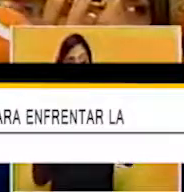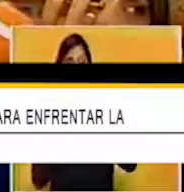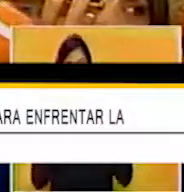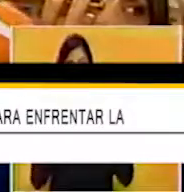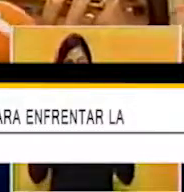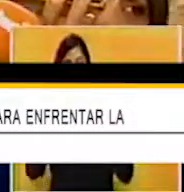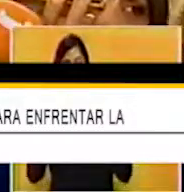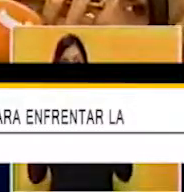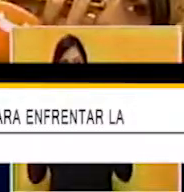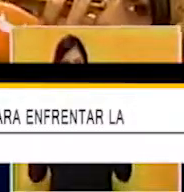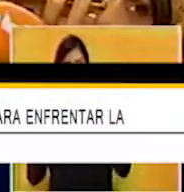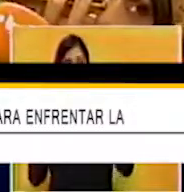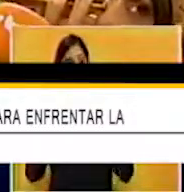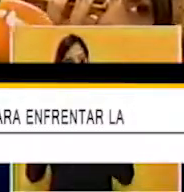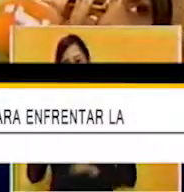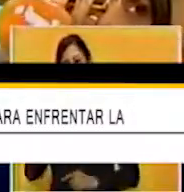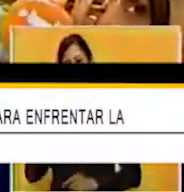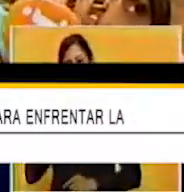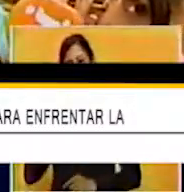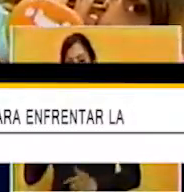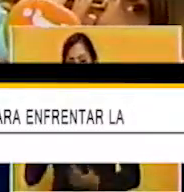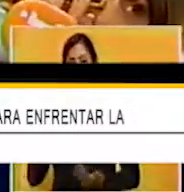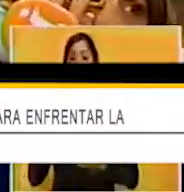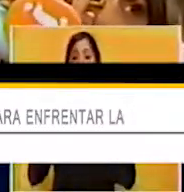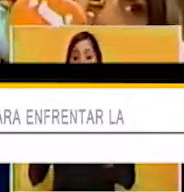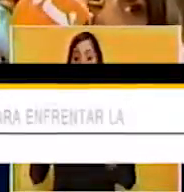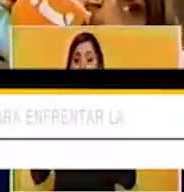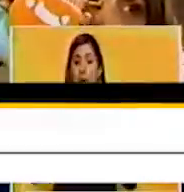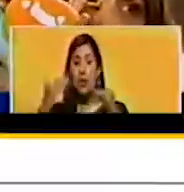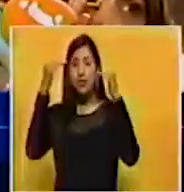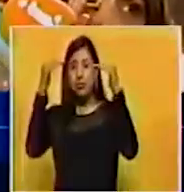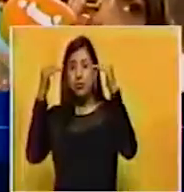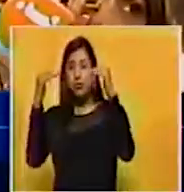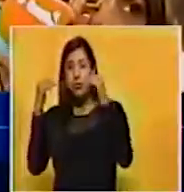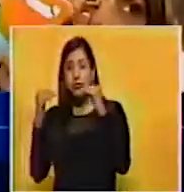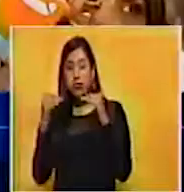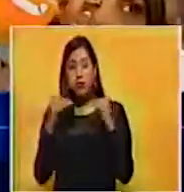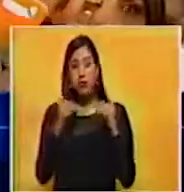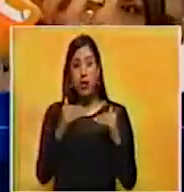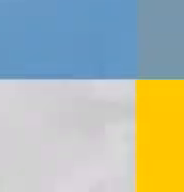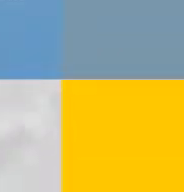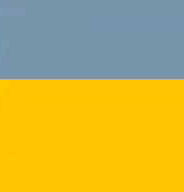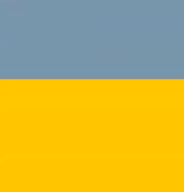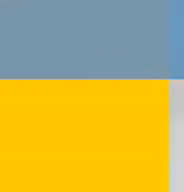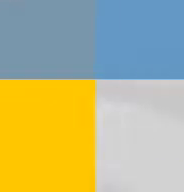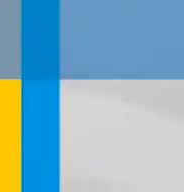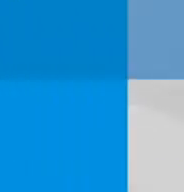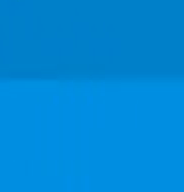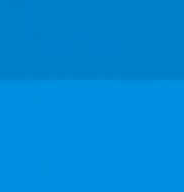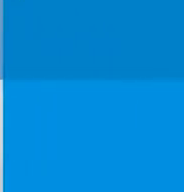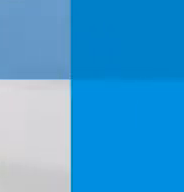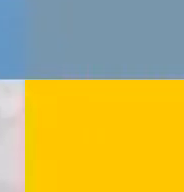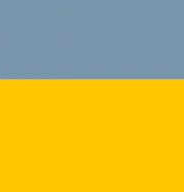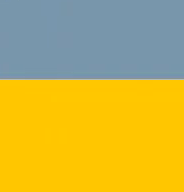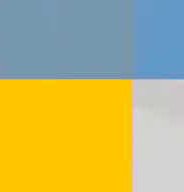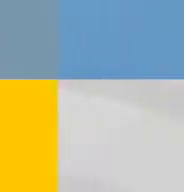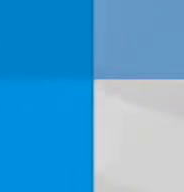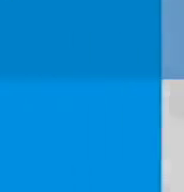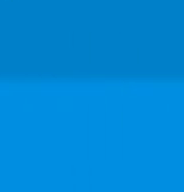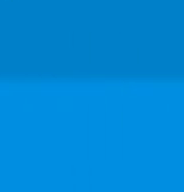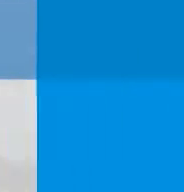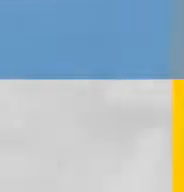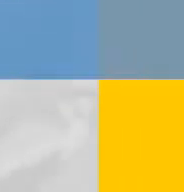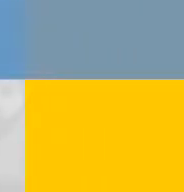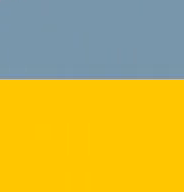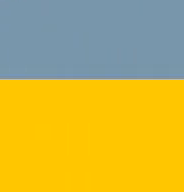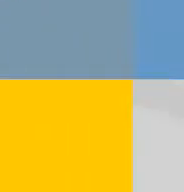salarios es para facilitar el acceso de los trabajadores a productos y alimentos. Si tú le fijas los precios,